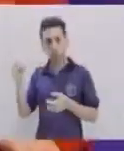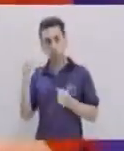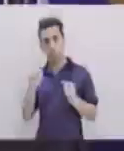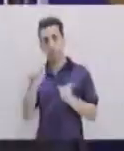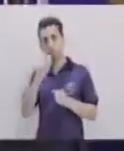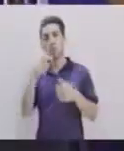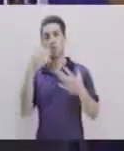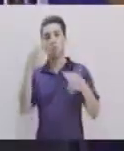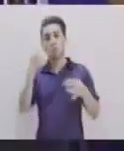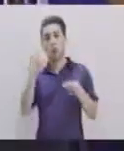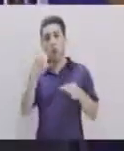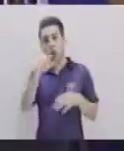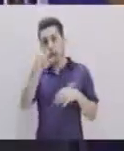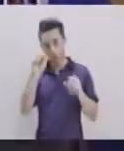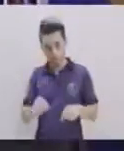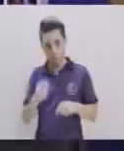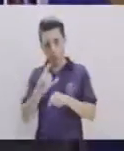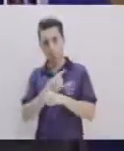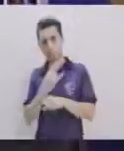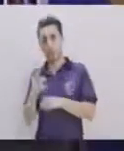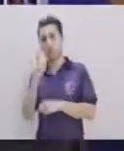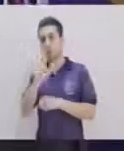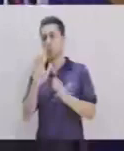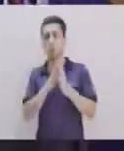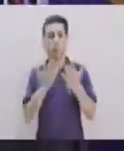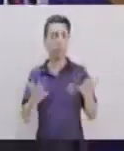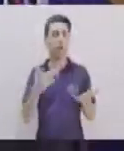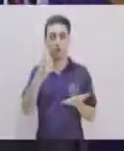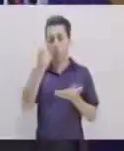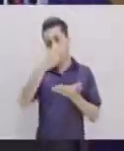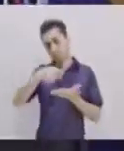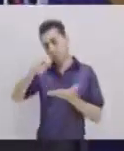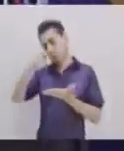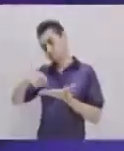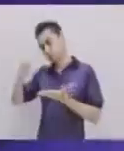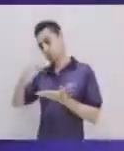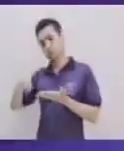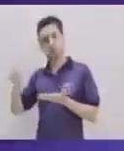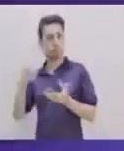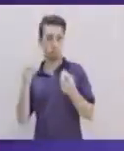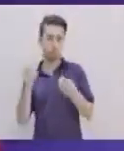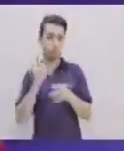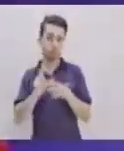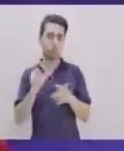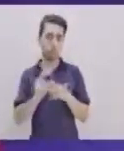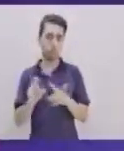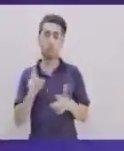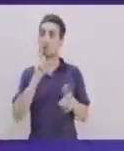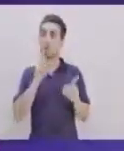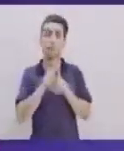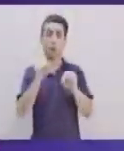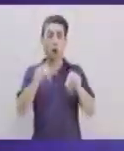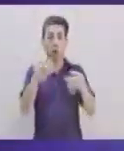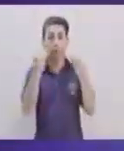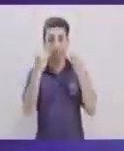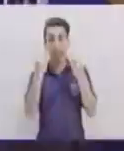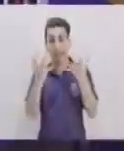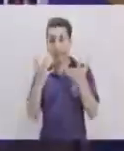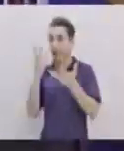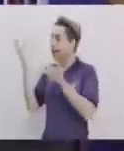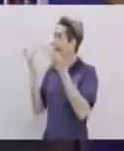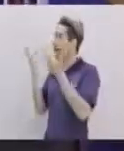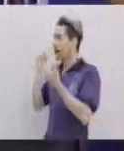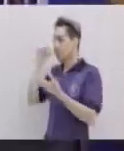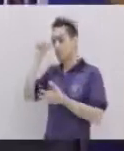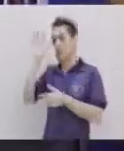utilizar una hoja o pueden usar su cuaderno y ahí escribir muchas cosas hermosas. También pueden compartirlo con un adulto responsable para